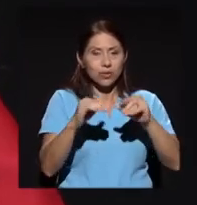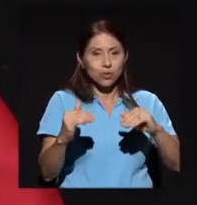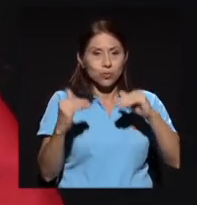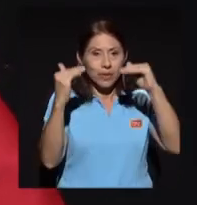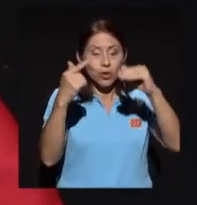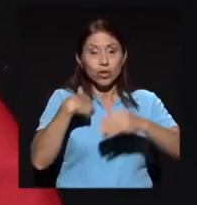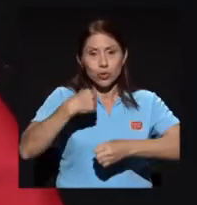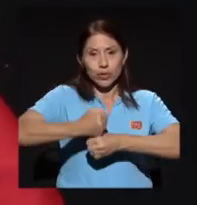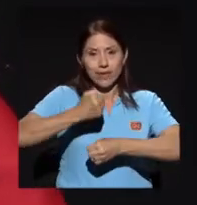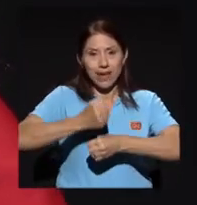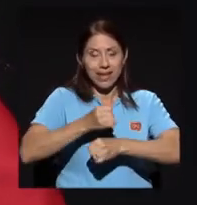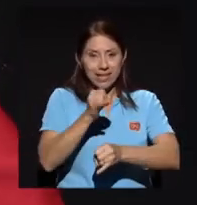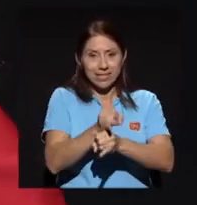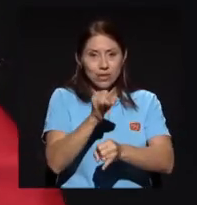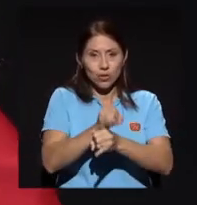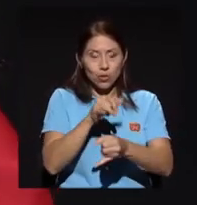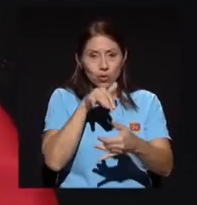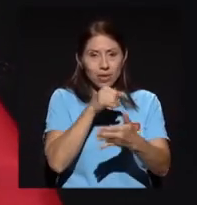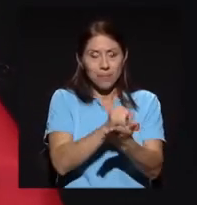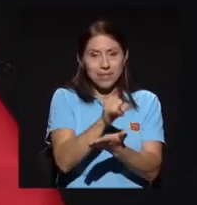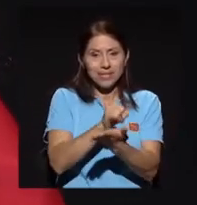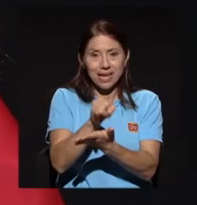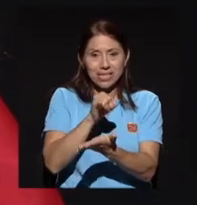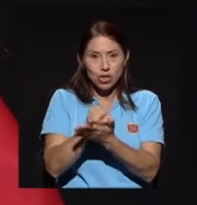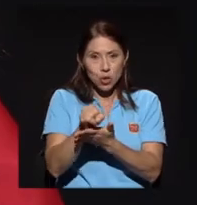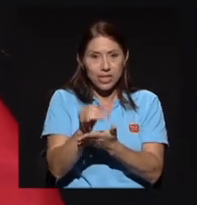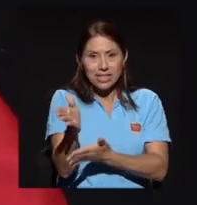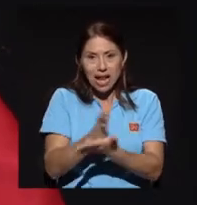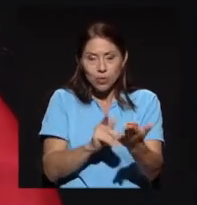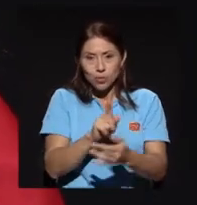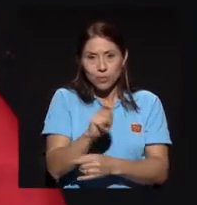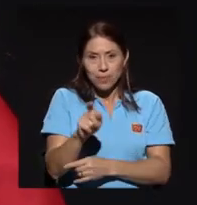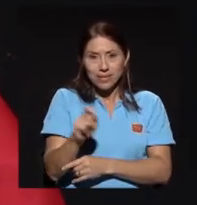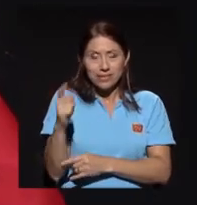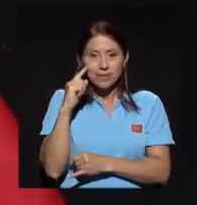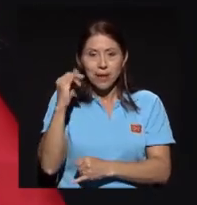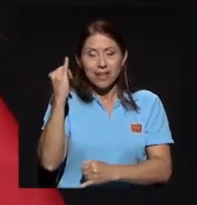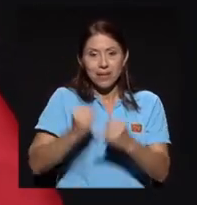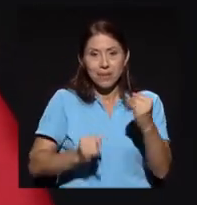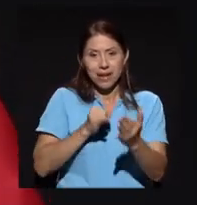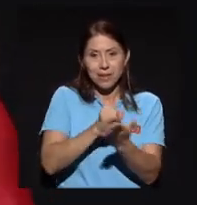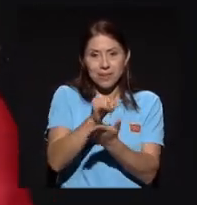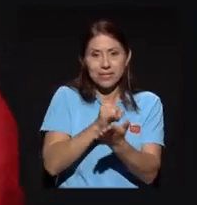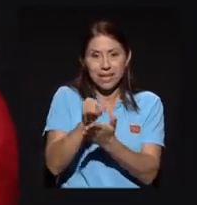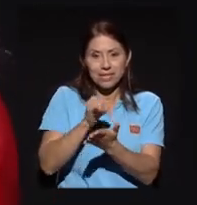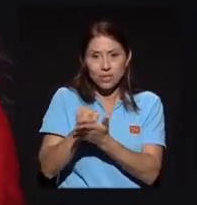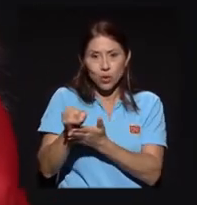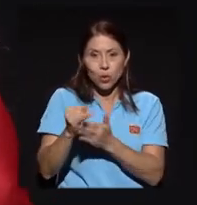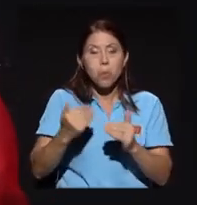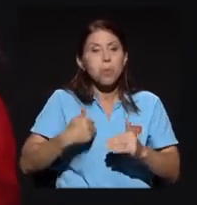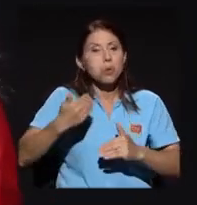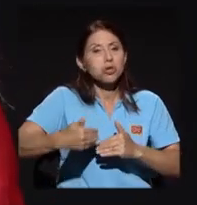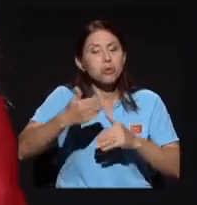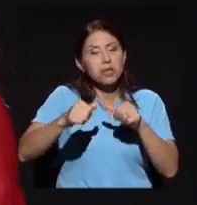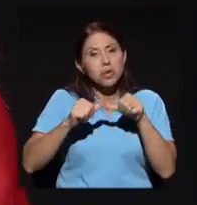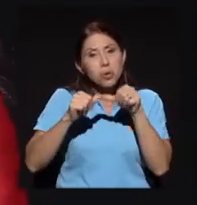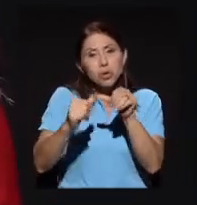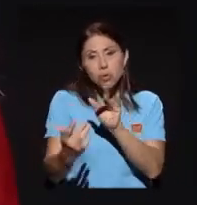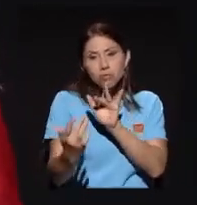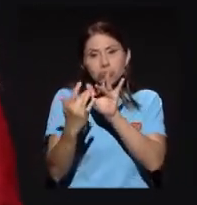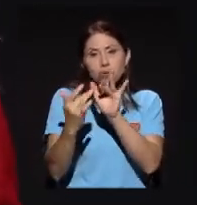en el Instituto de Investigaciones unos cuantos meses para terminar la investigación. Posteriormente seguí involucrada con